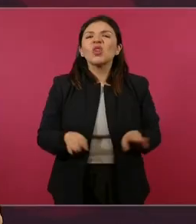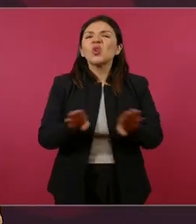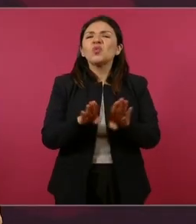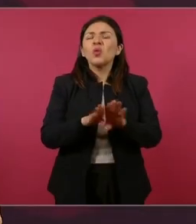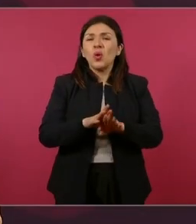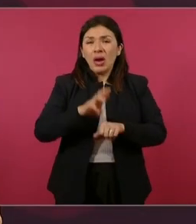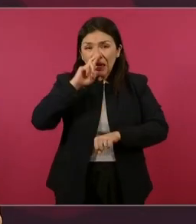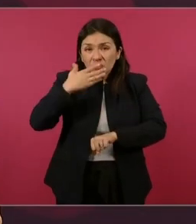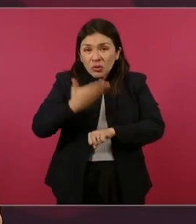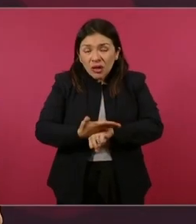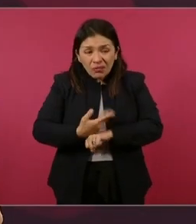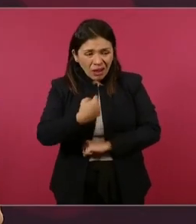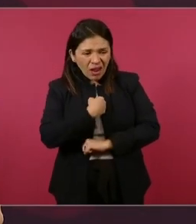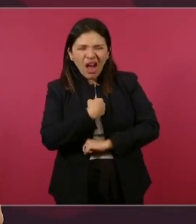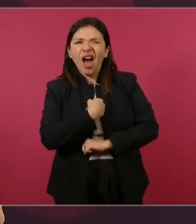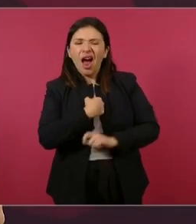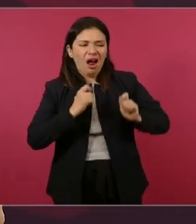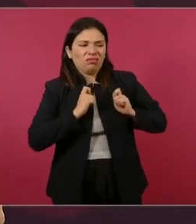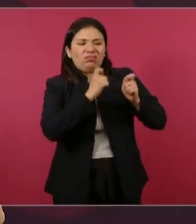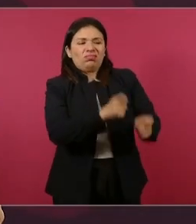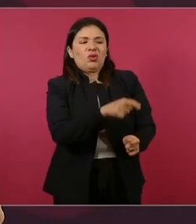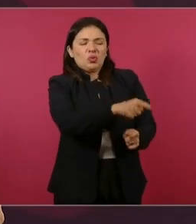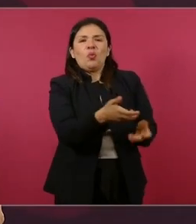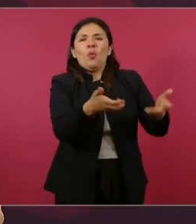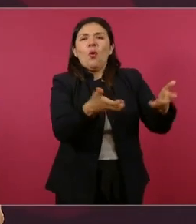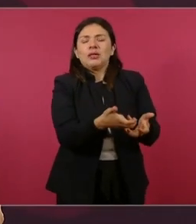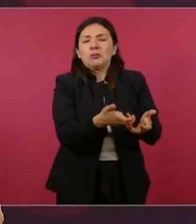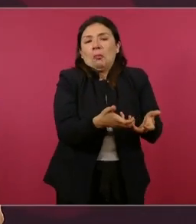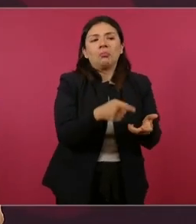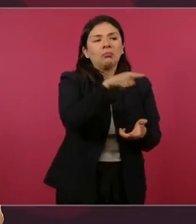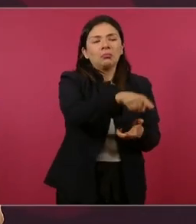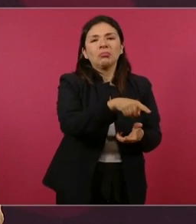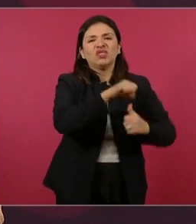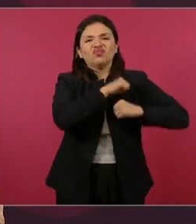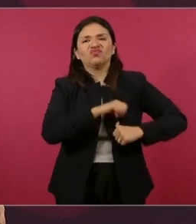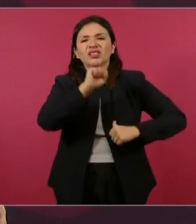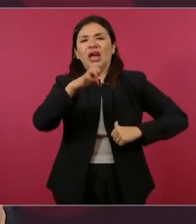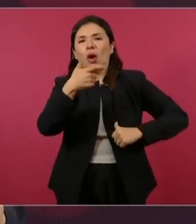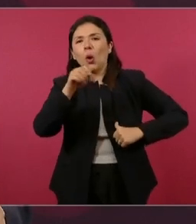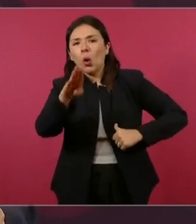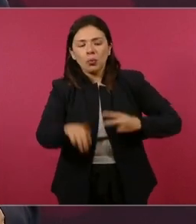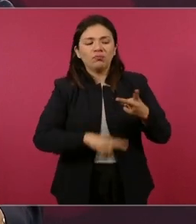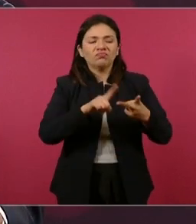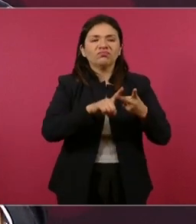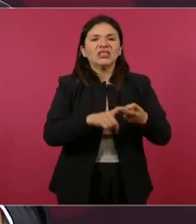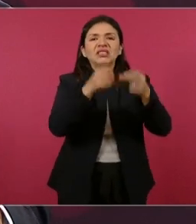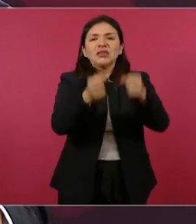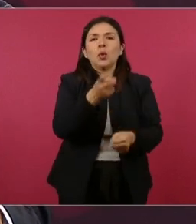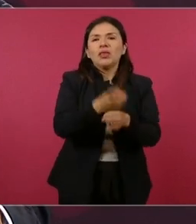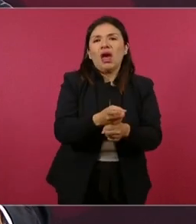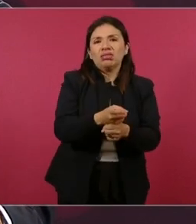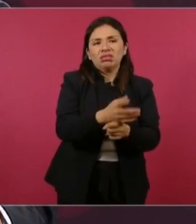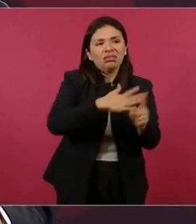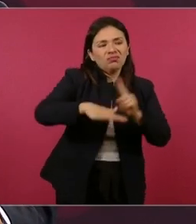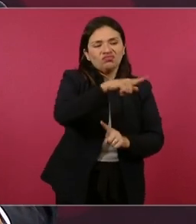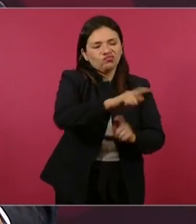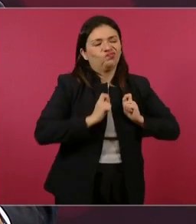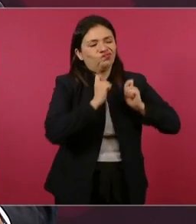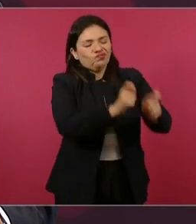dejar esa responsabilidad, ya sea al secretario de Gobernación, ya sea el secretario de Seguridad Pública.